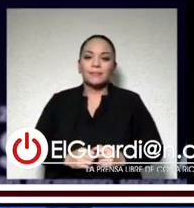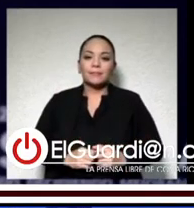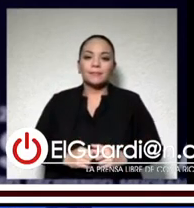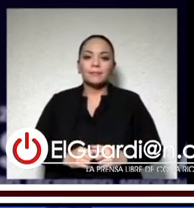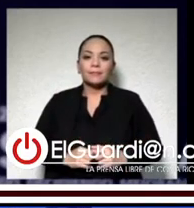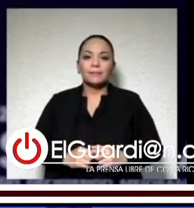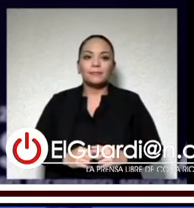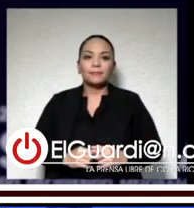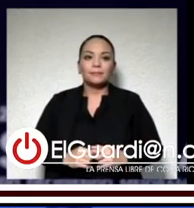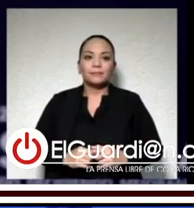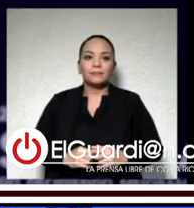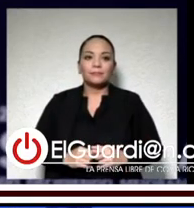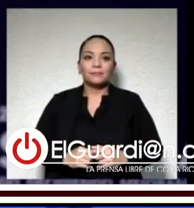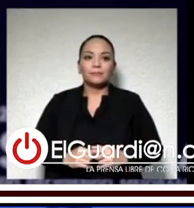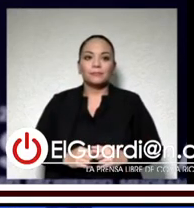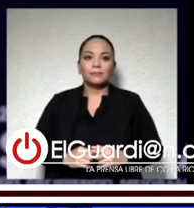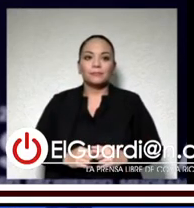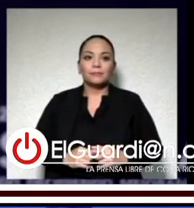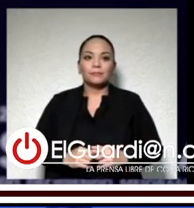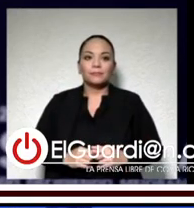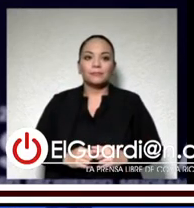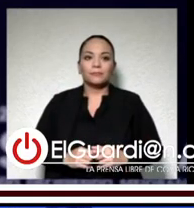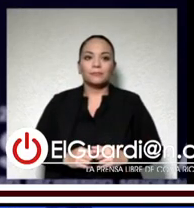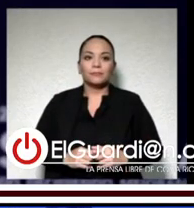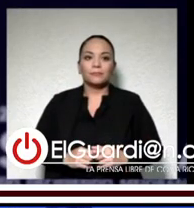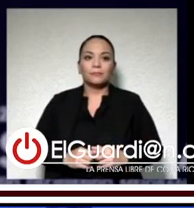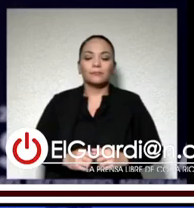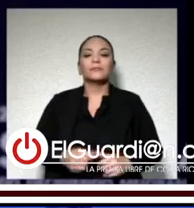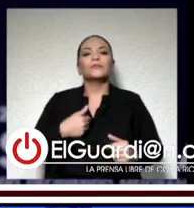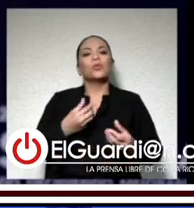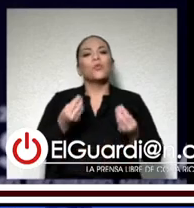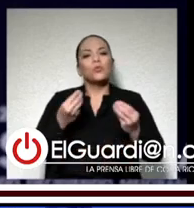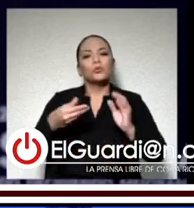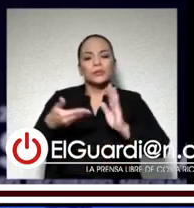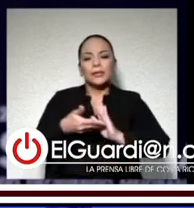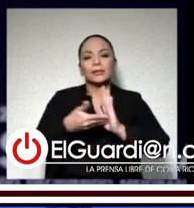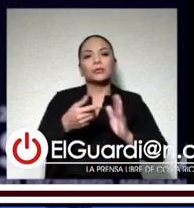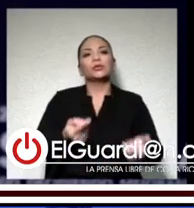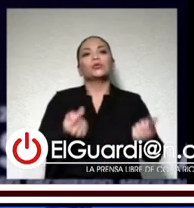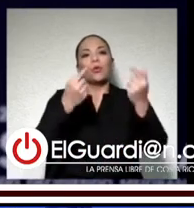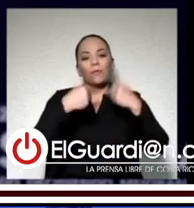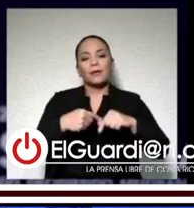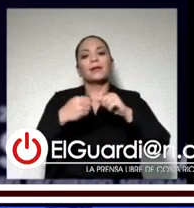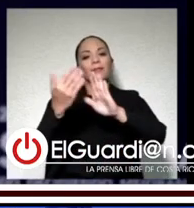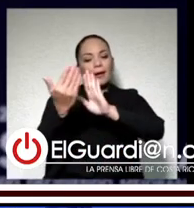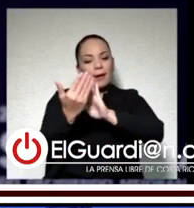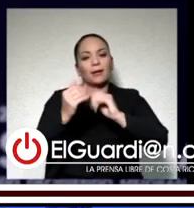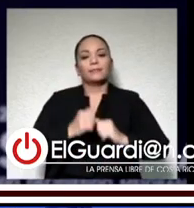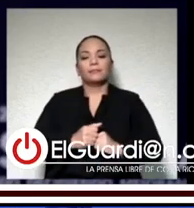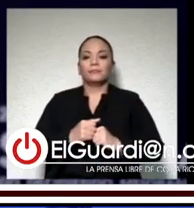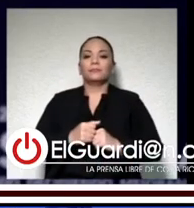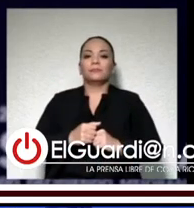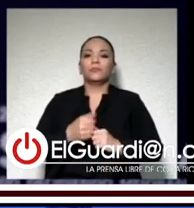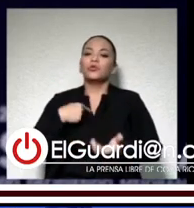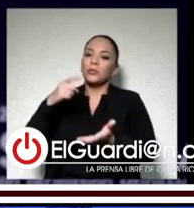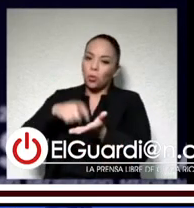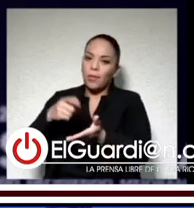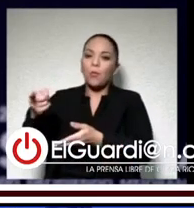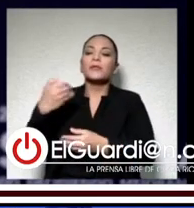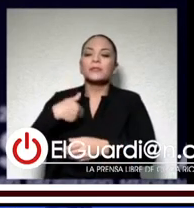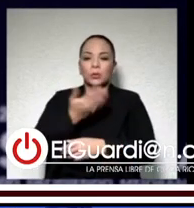Pero hoy, ante tantos ataques, vine a dar la cara, porque se lo debo al señor presidente. Y porque